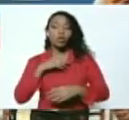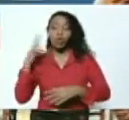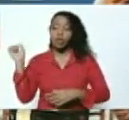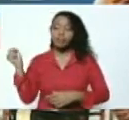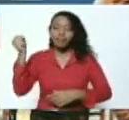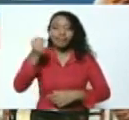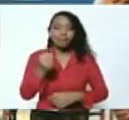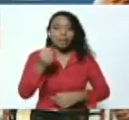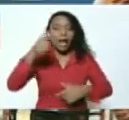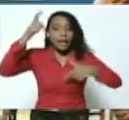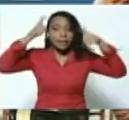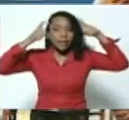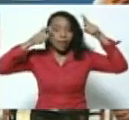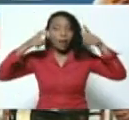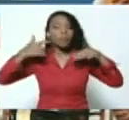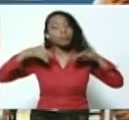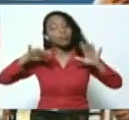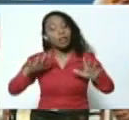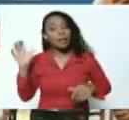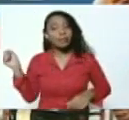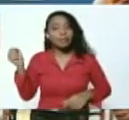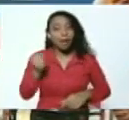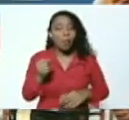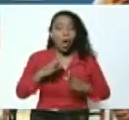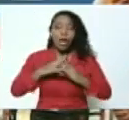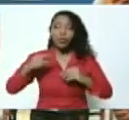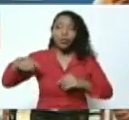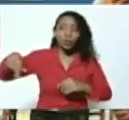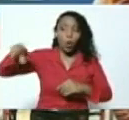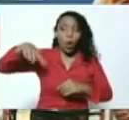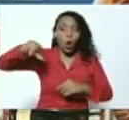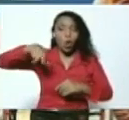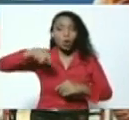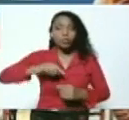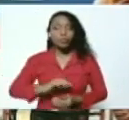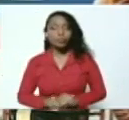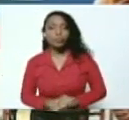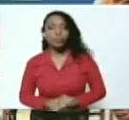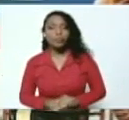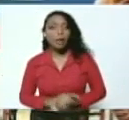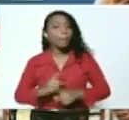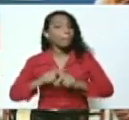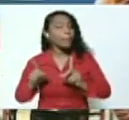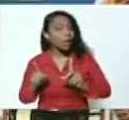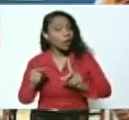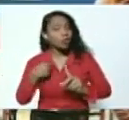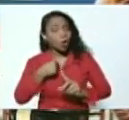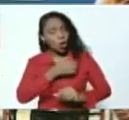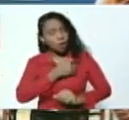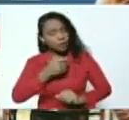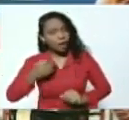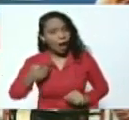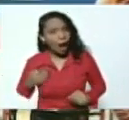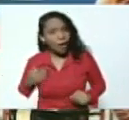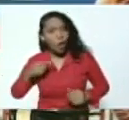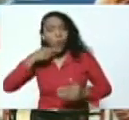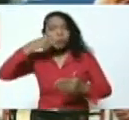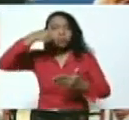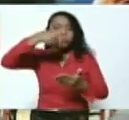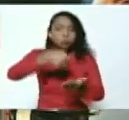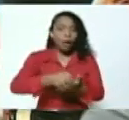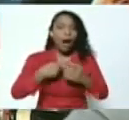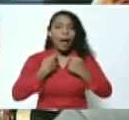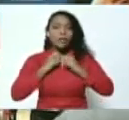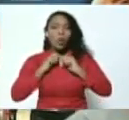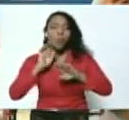Chávez, pues los traemos a todos ellos y a todas ellas. Pero quiero mencionar a Aristóbulo